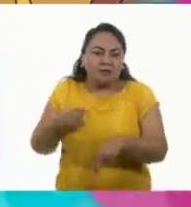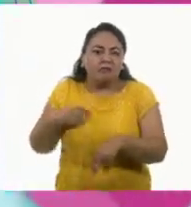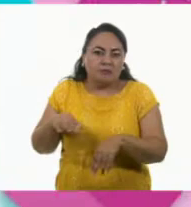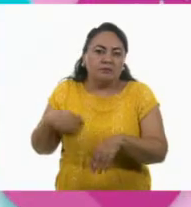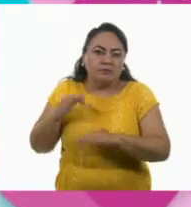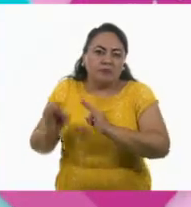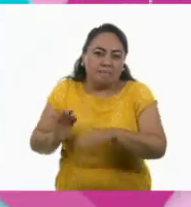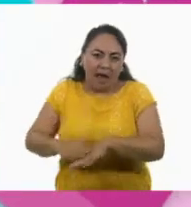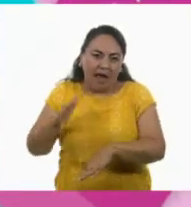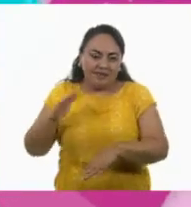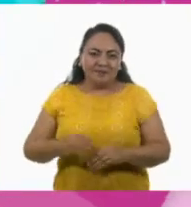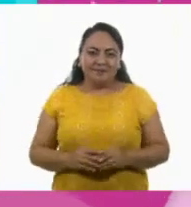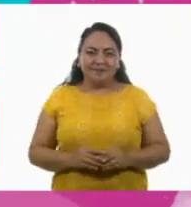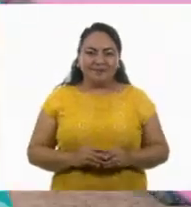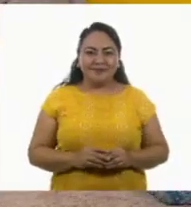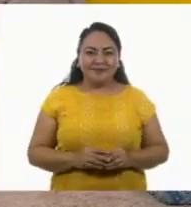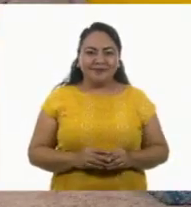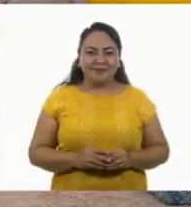¿sí?